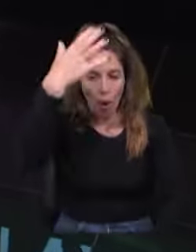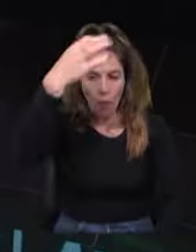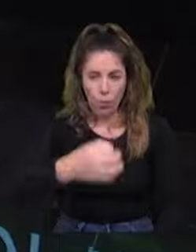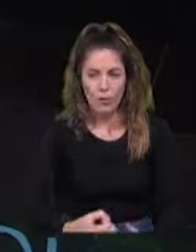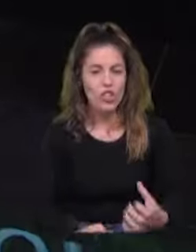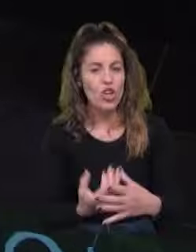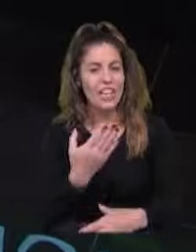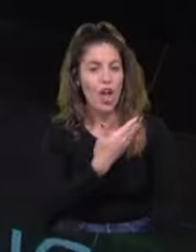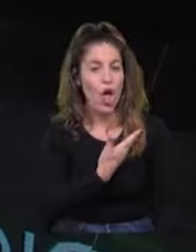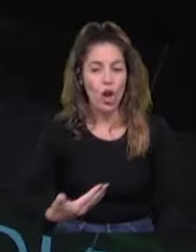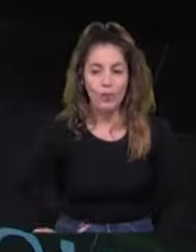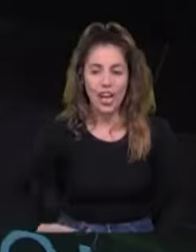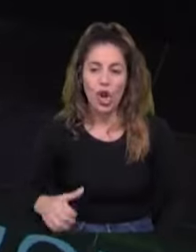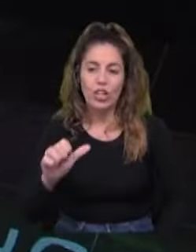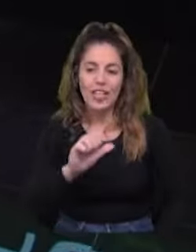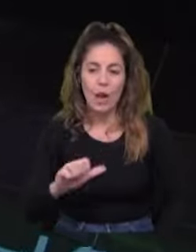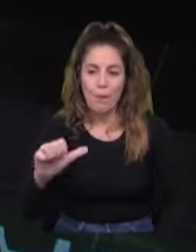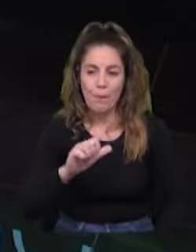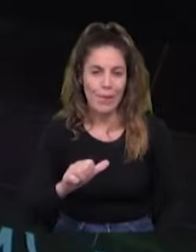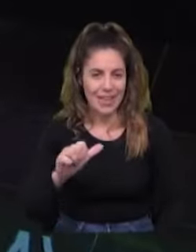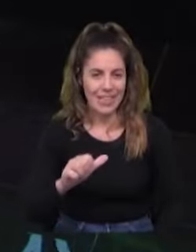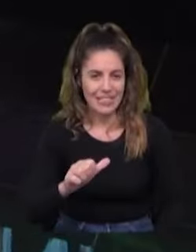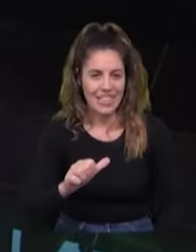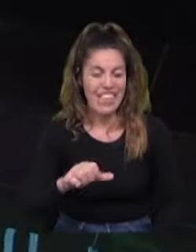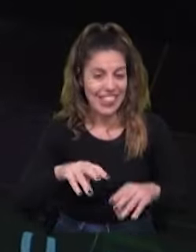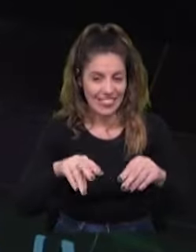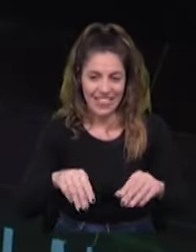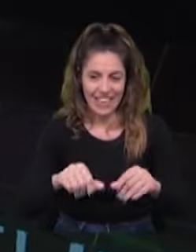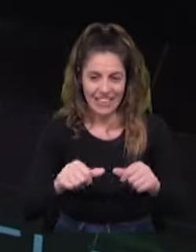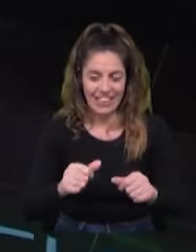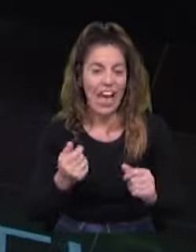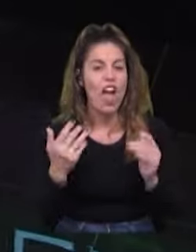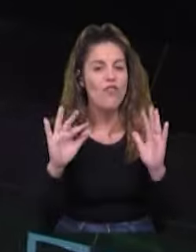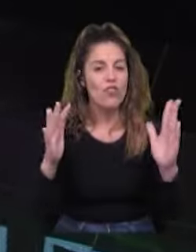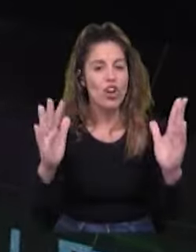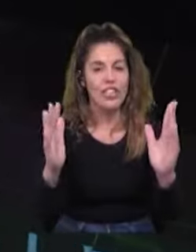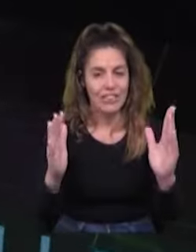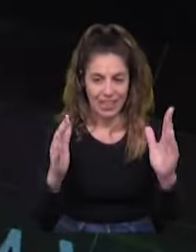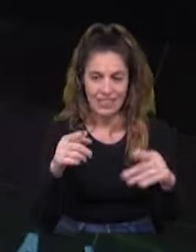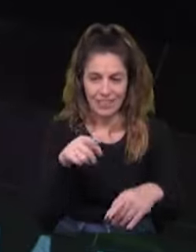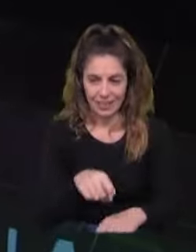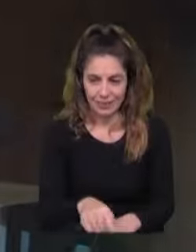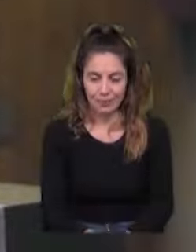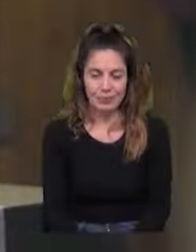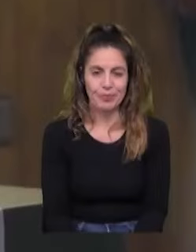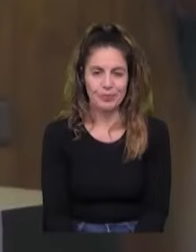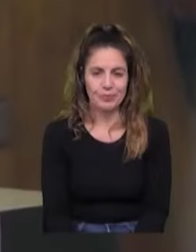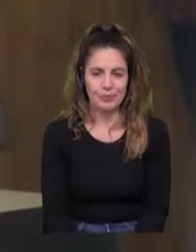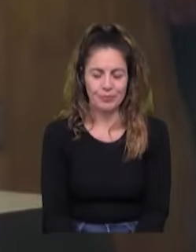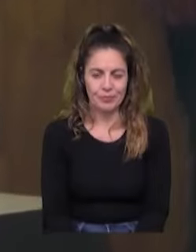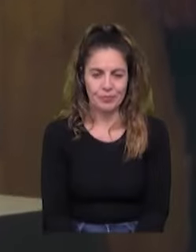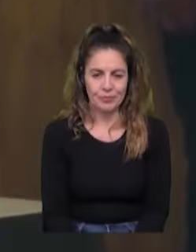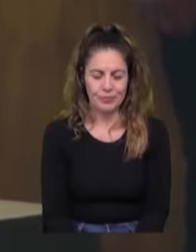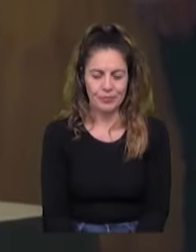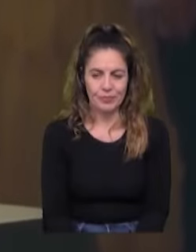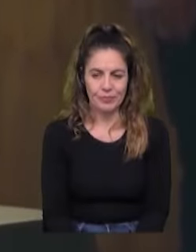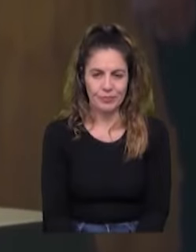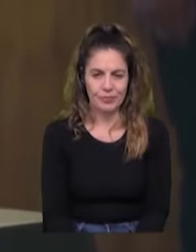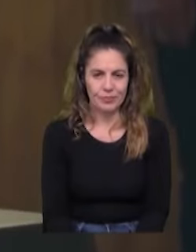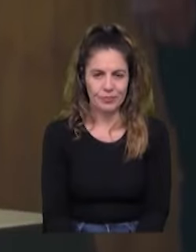gobierno y grandes empresas latifundistas además de forestales que explotan tierras y bosques milenarios